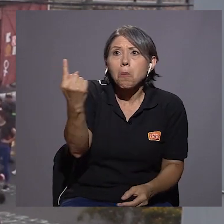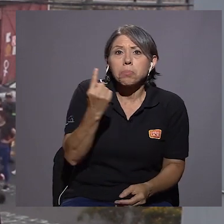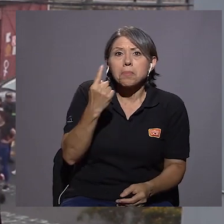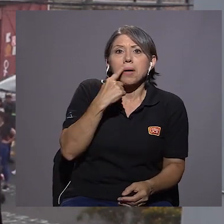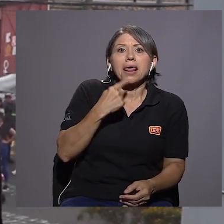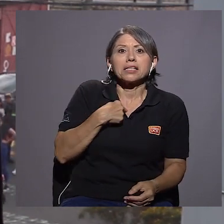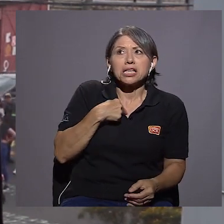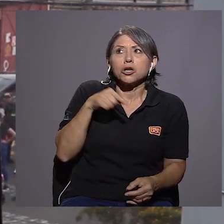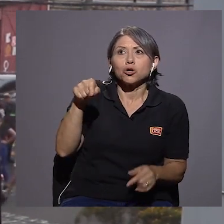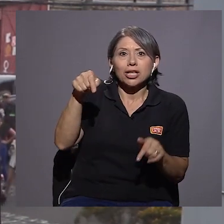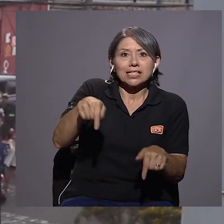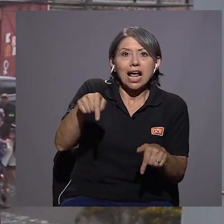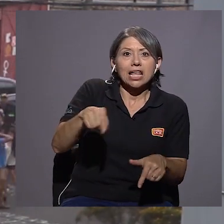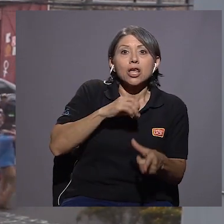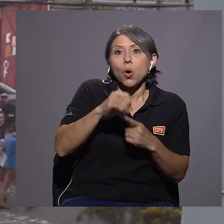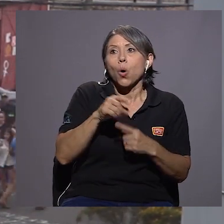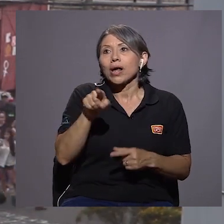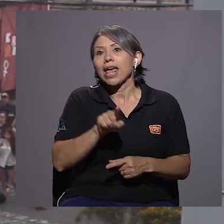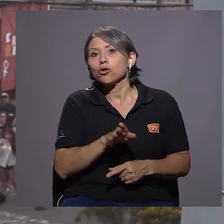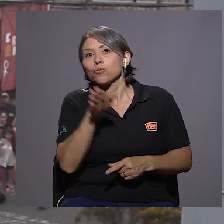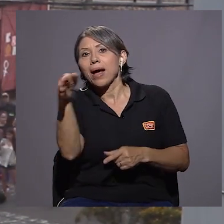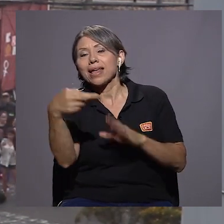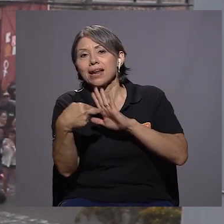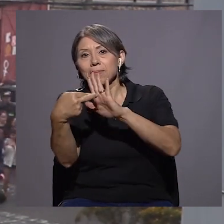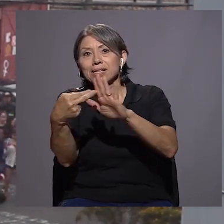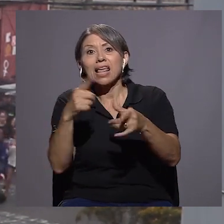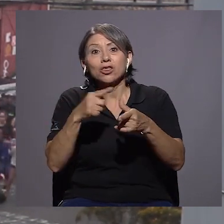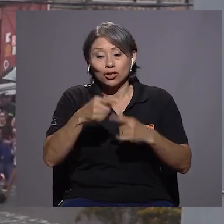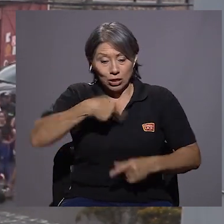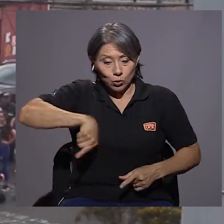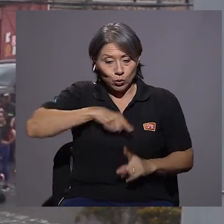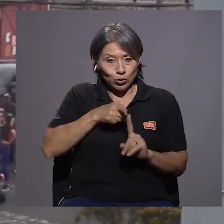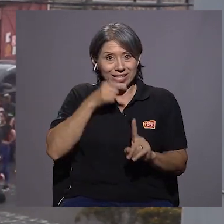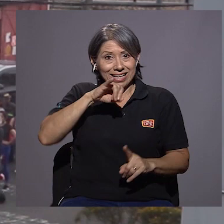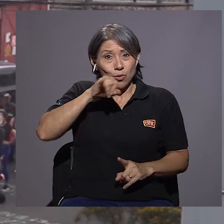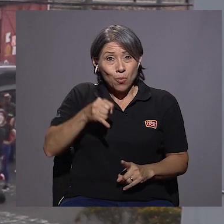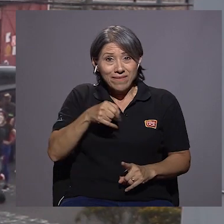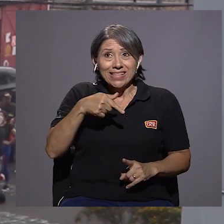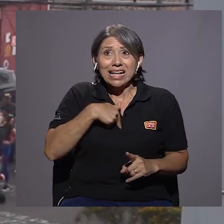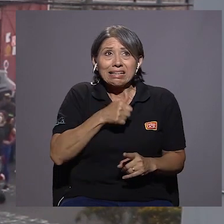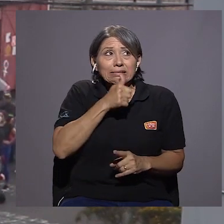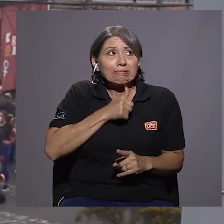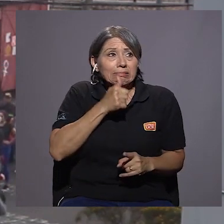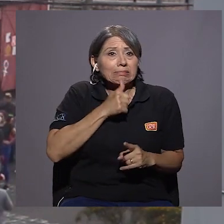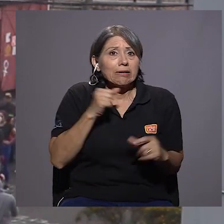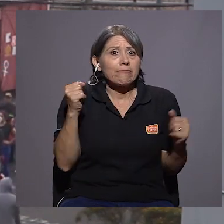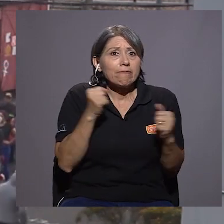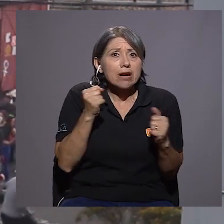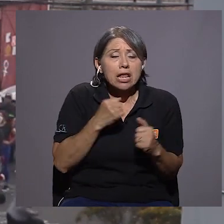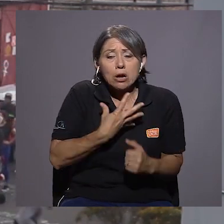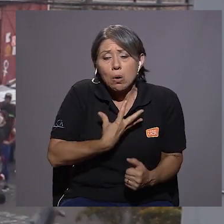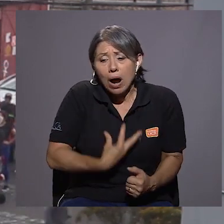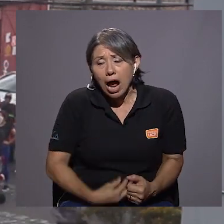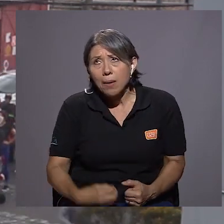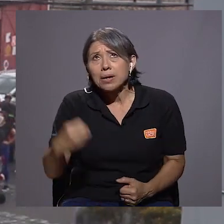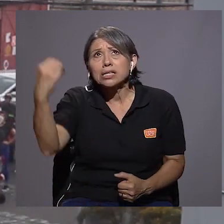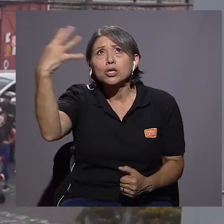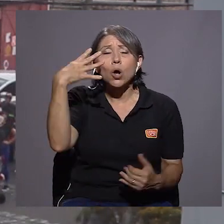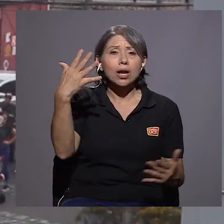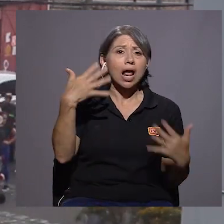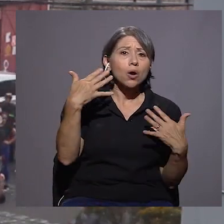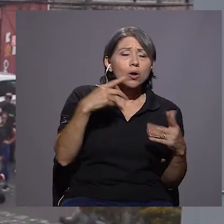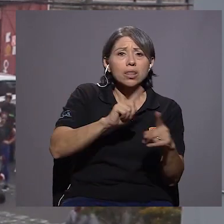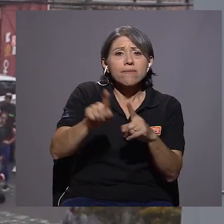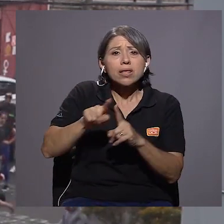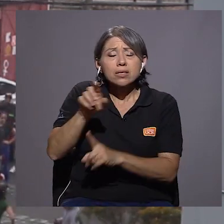están aquí o que ellos van a ir a representación. Entonces, personas que estamos desde el jueves aguantando frío, hambre, sol,